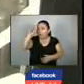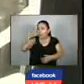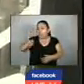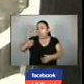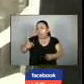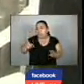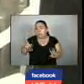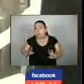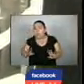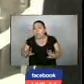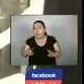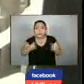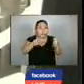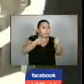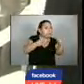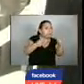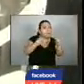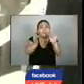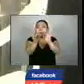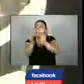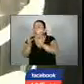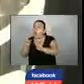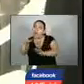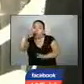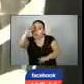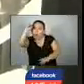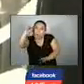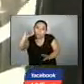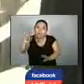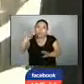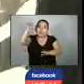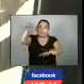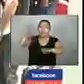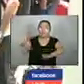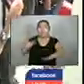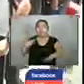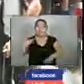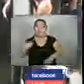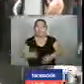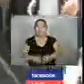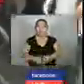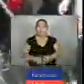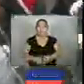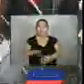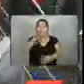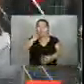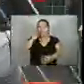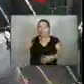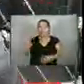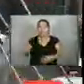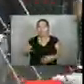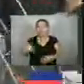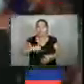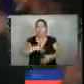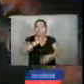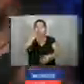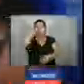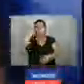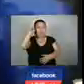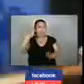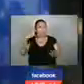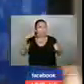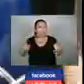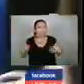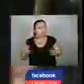pero intenté buscar otro medio de trabajo y pues gracias a Dios me salió. Según el ministro, este proyecto pretende